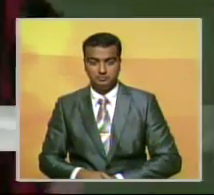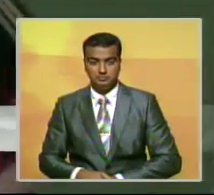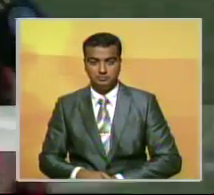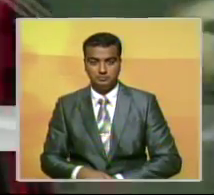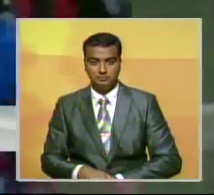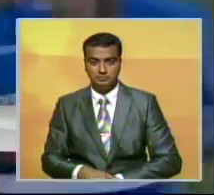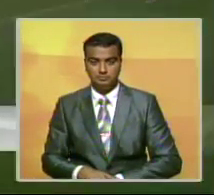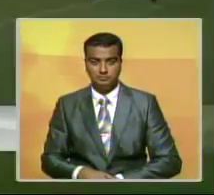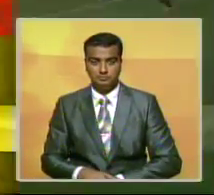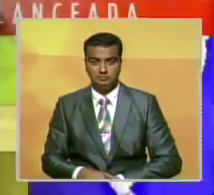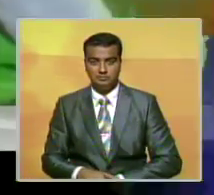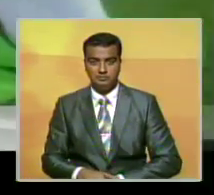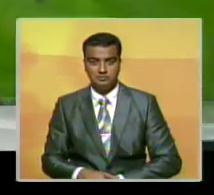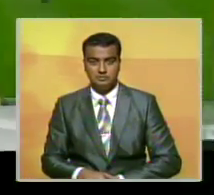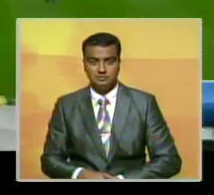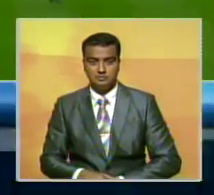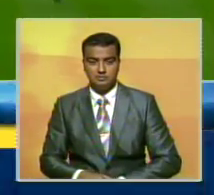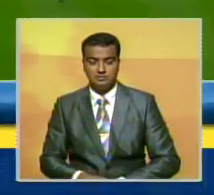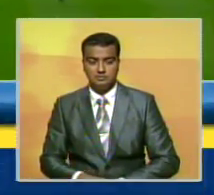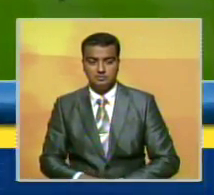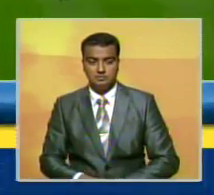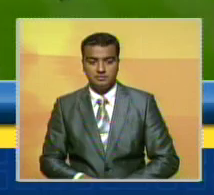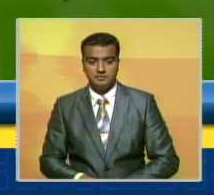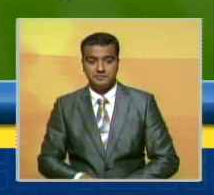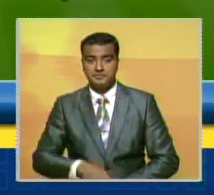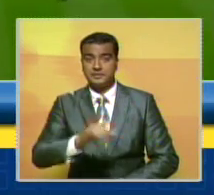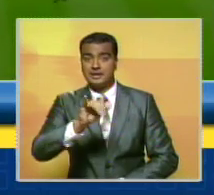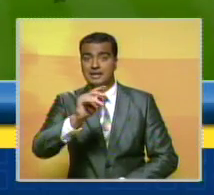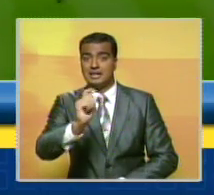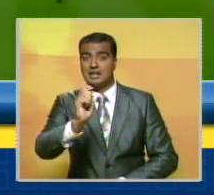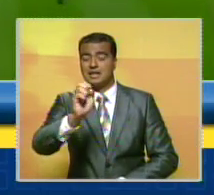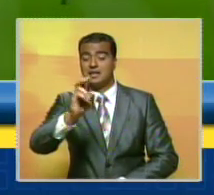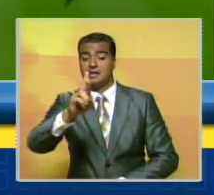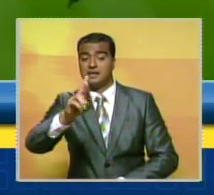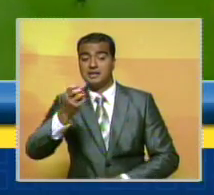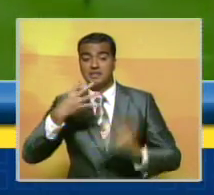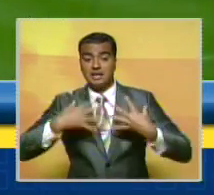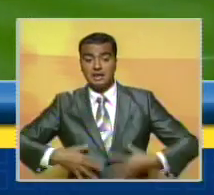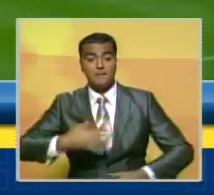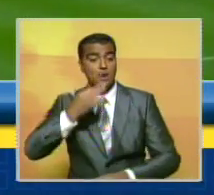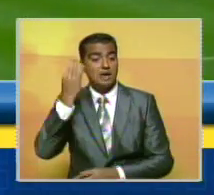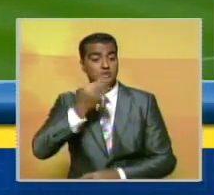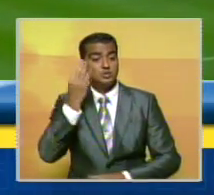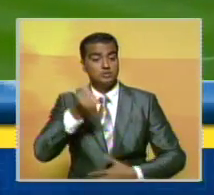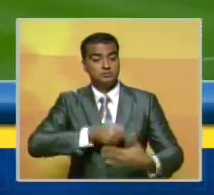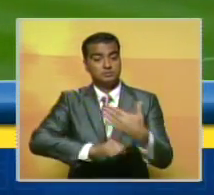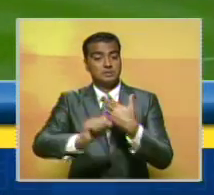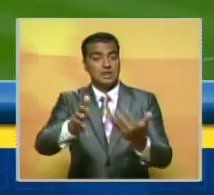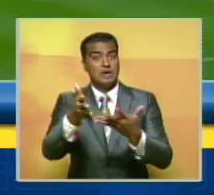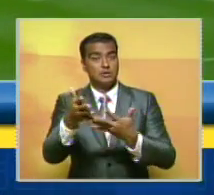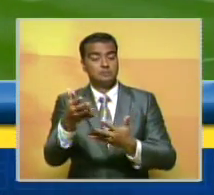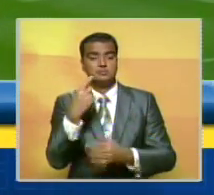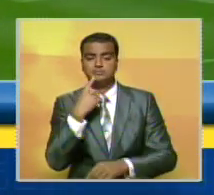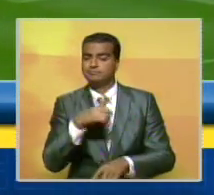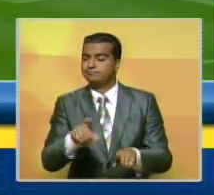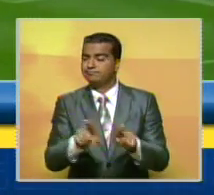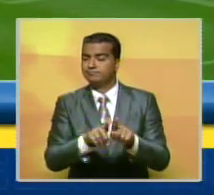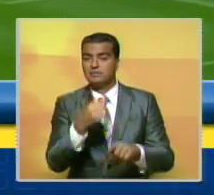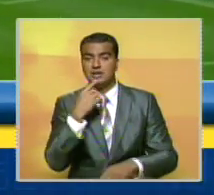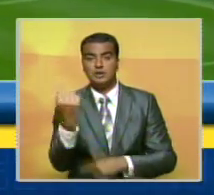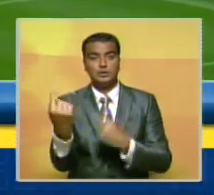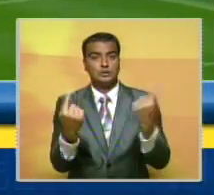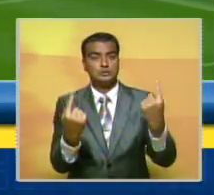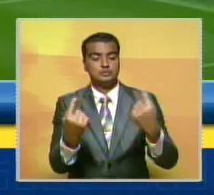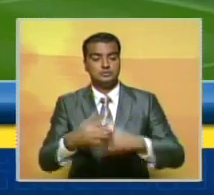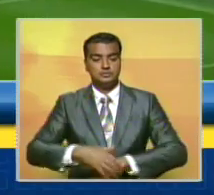58. A su vez, el Inter de Milán igualó con el Cagliari a 1. Mauricio Pinilla marcó el minuto 40 y Rolando empató